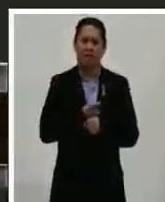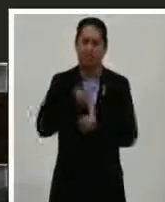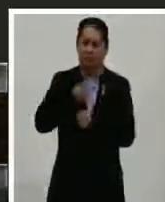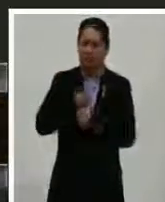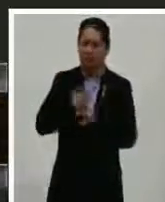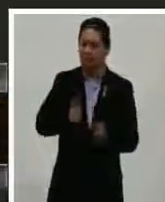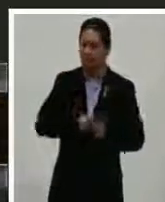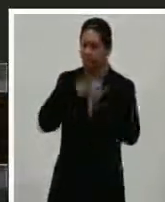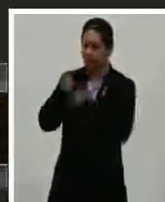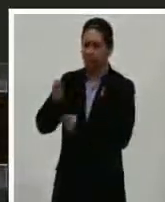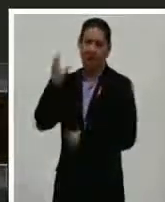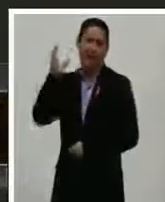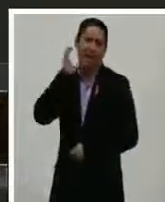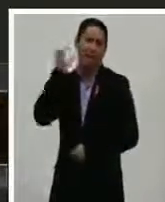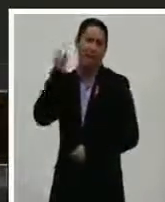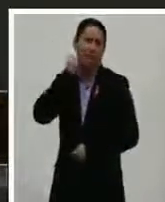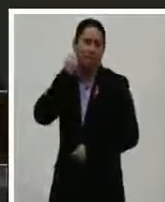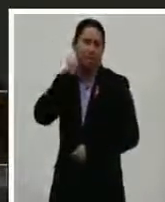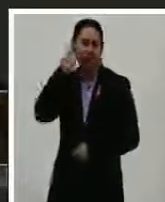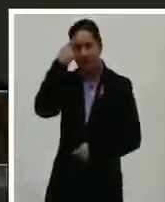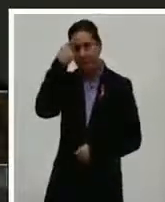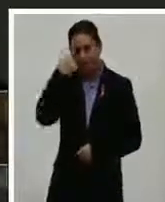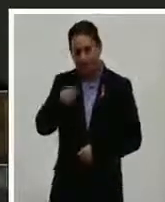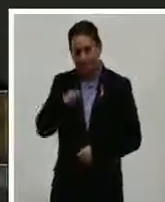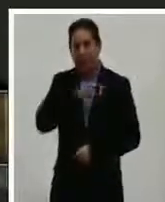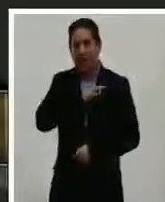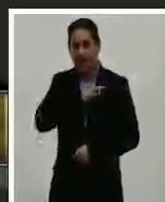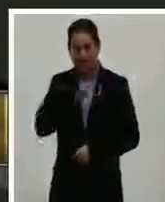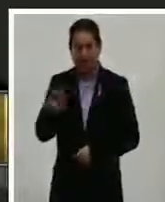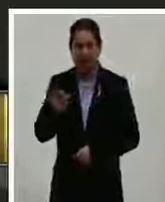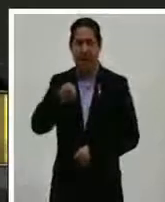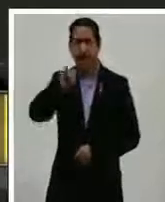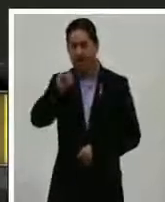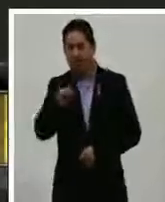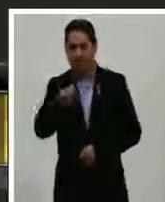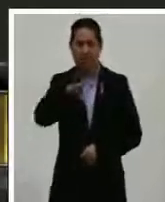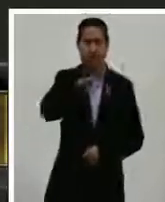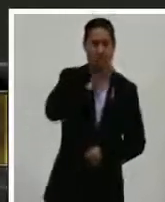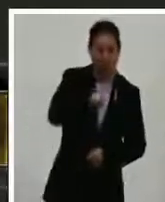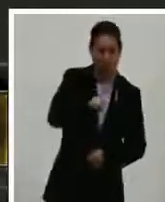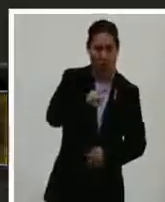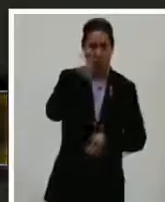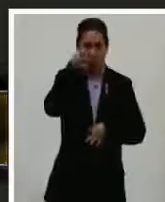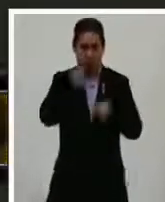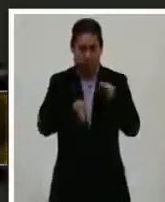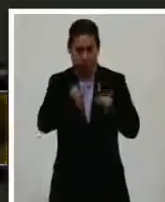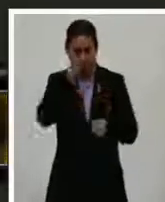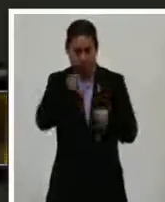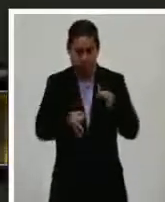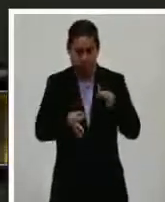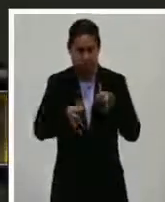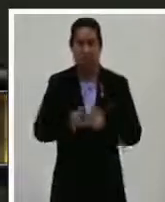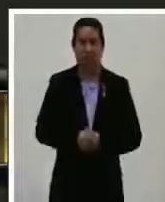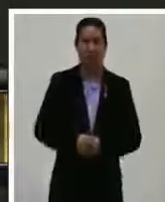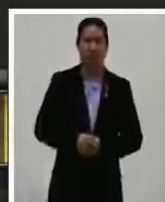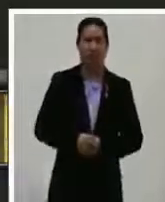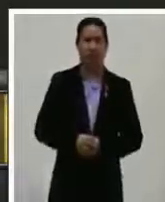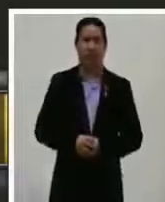y es decir que para que pueda proceder esta parte de